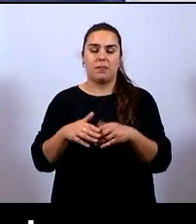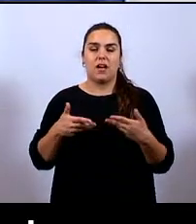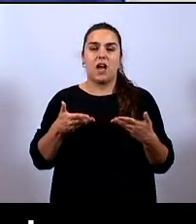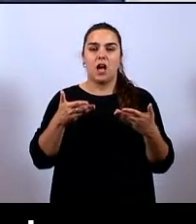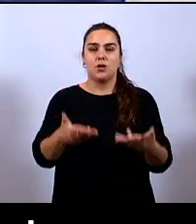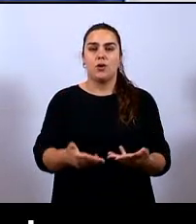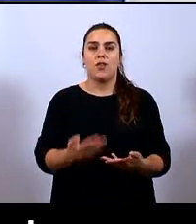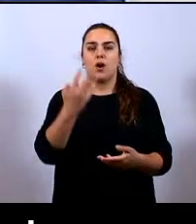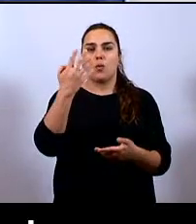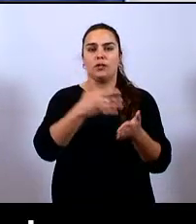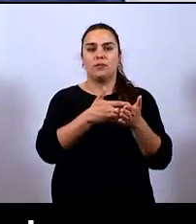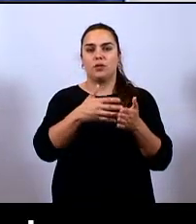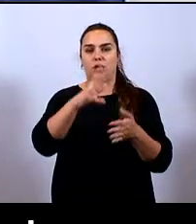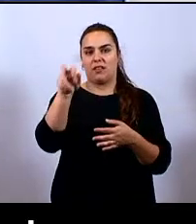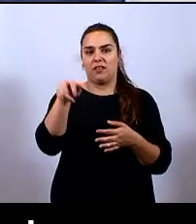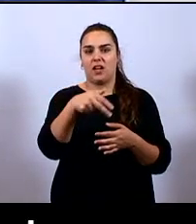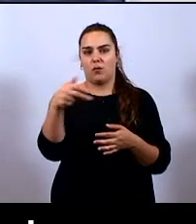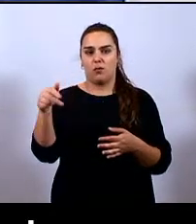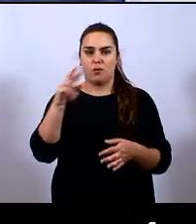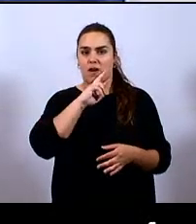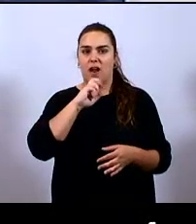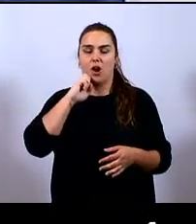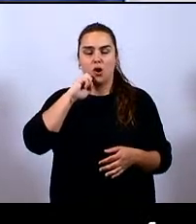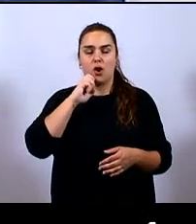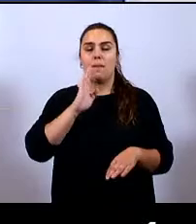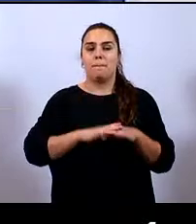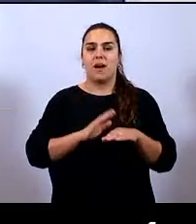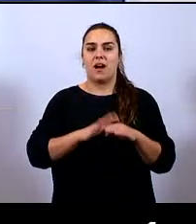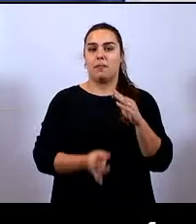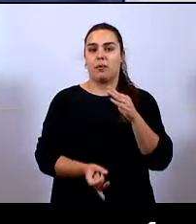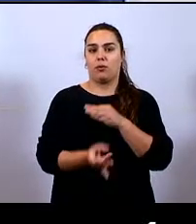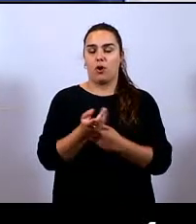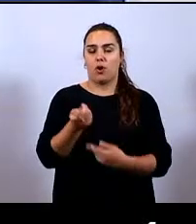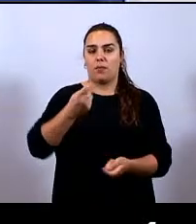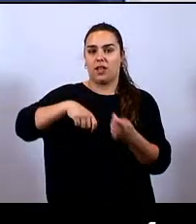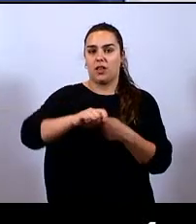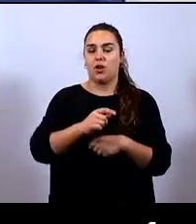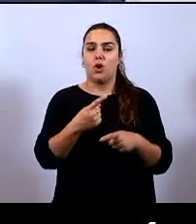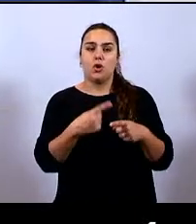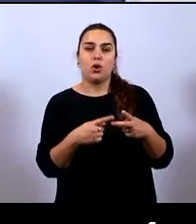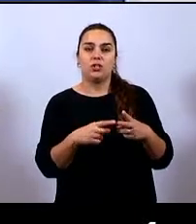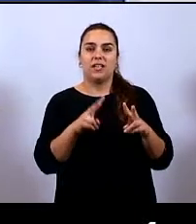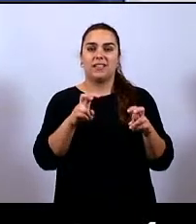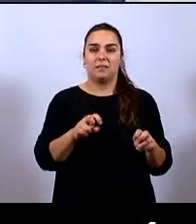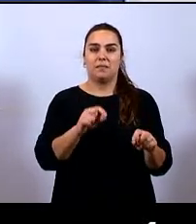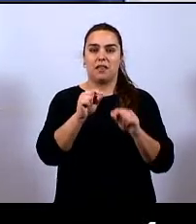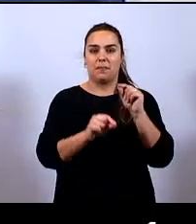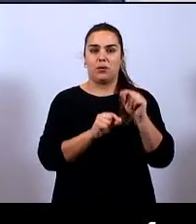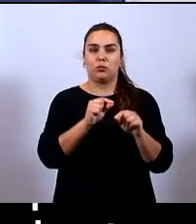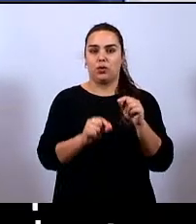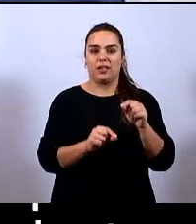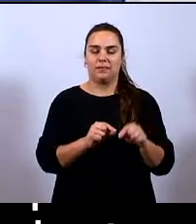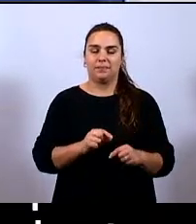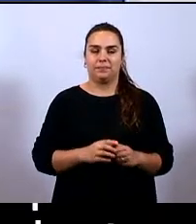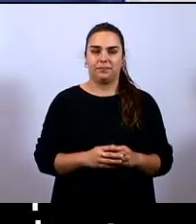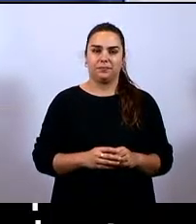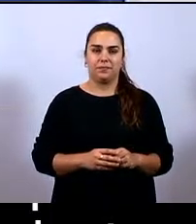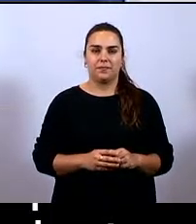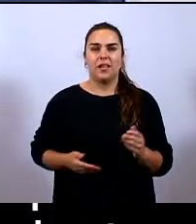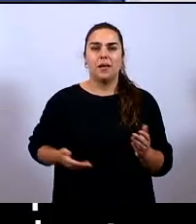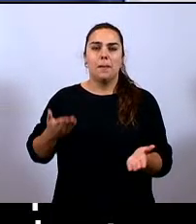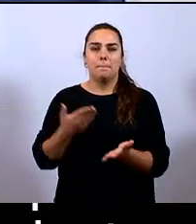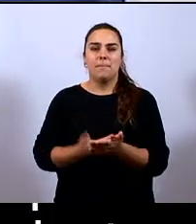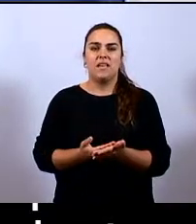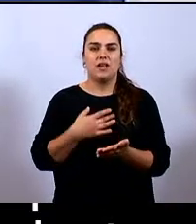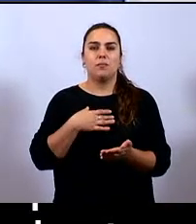por 4 millones de euros para la producción y comercialización de productos de la apicultura. Podrán